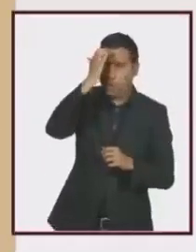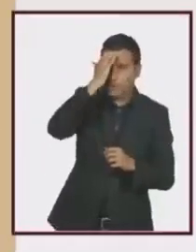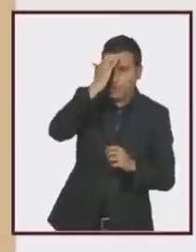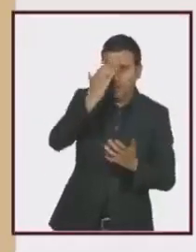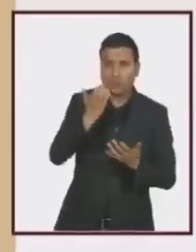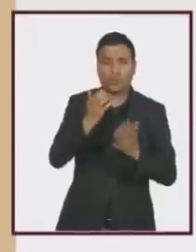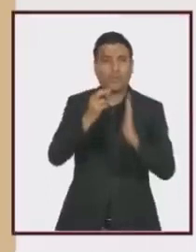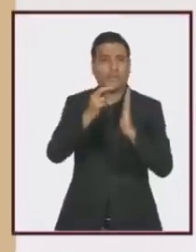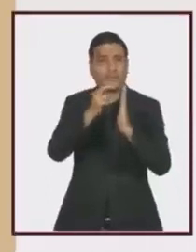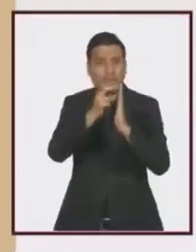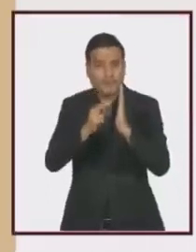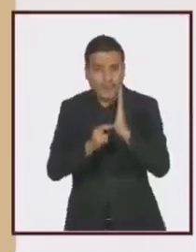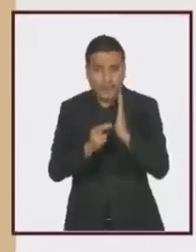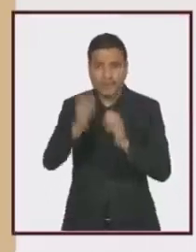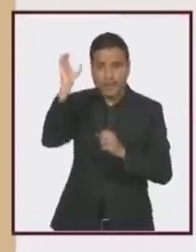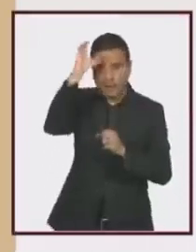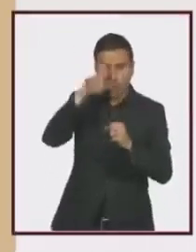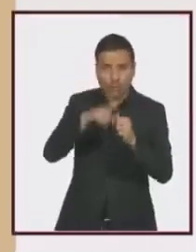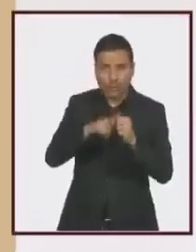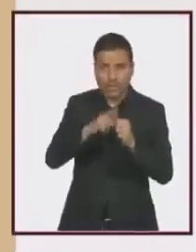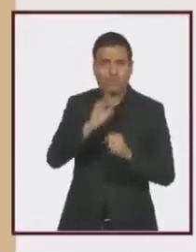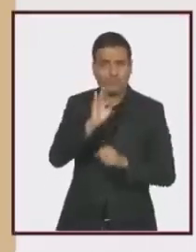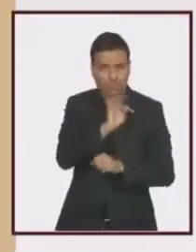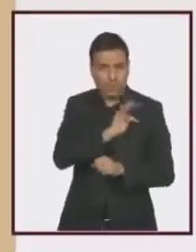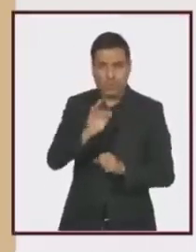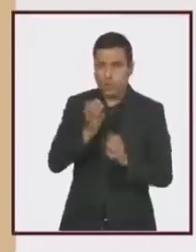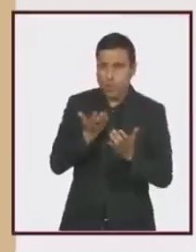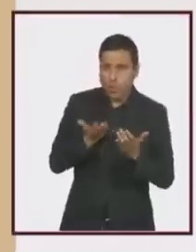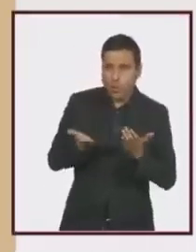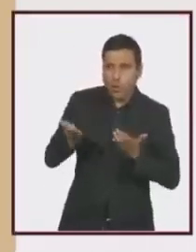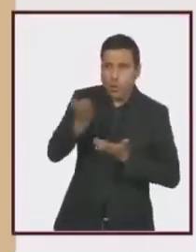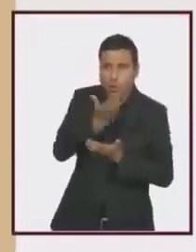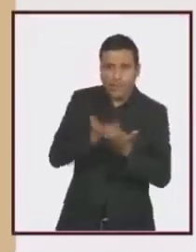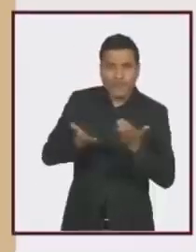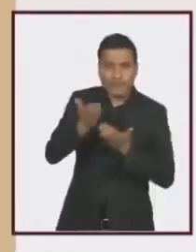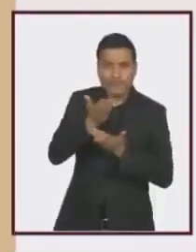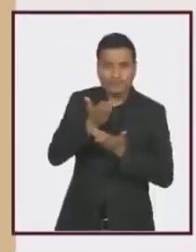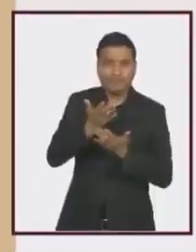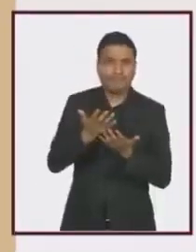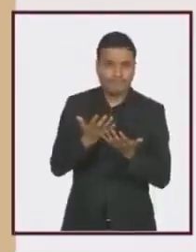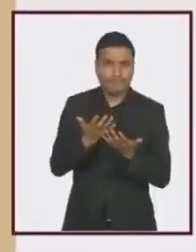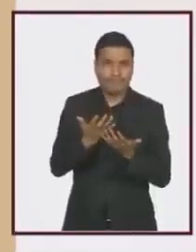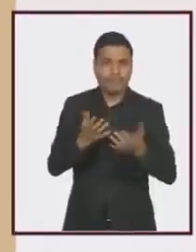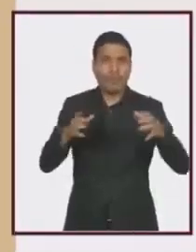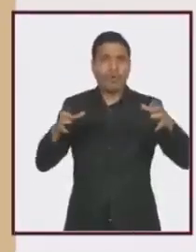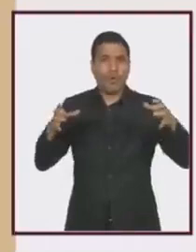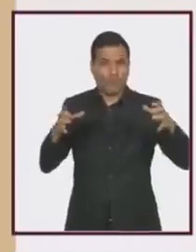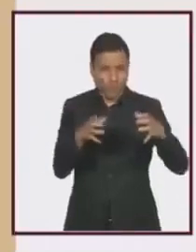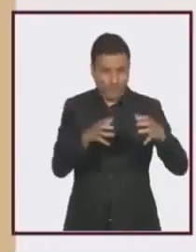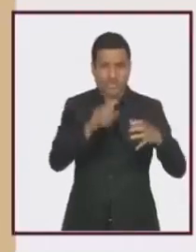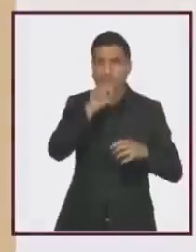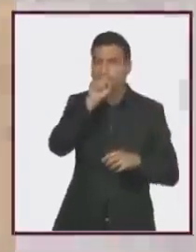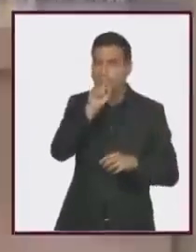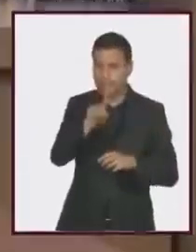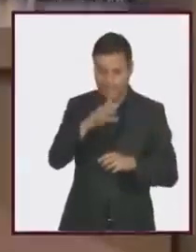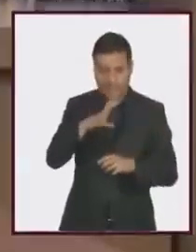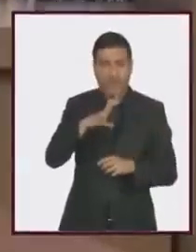y formas de convivencia que tiene la comunidad, digamos, concreción a lo que somos como nación